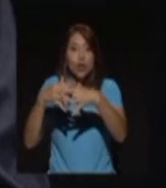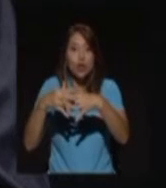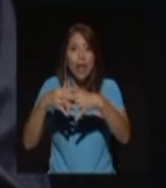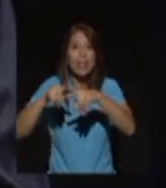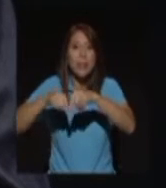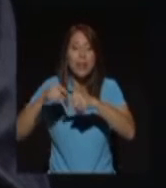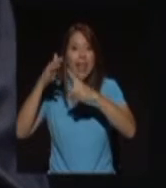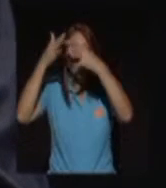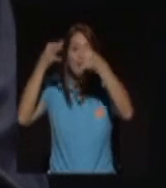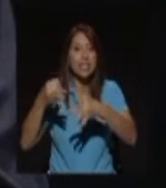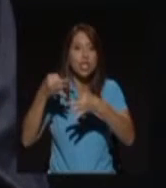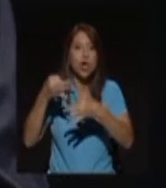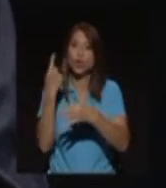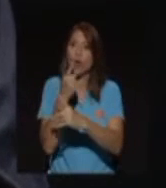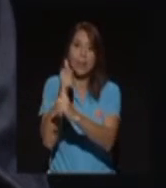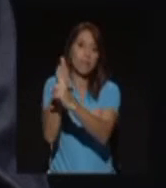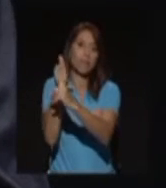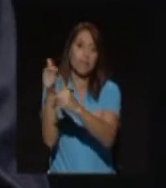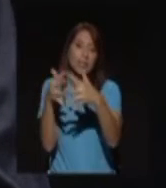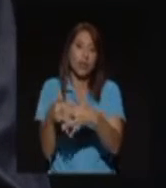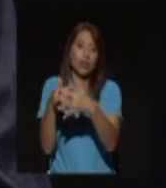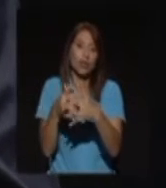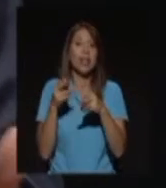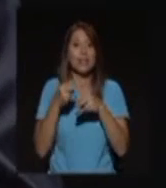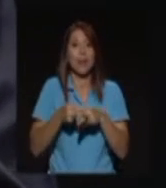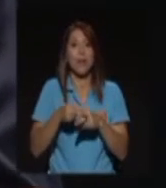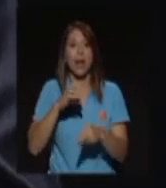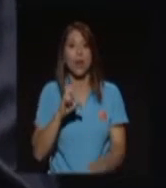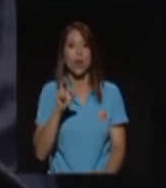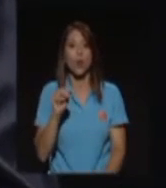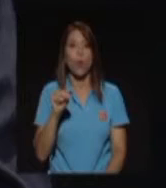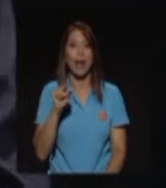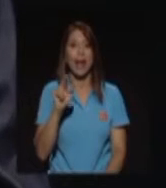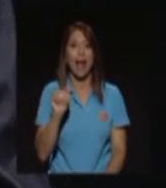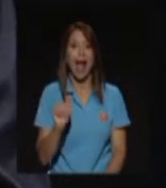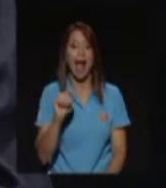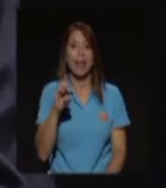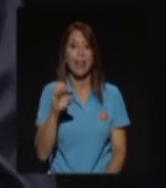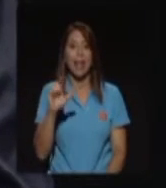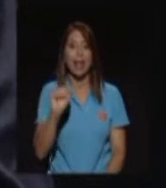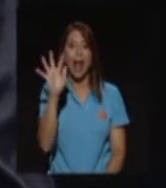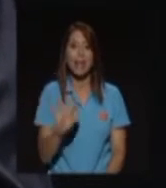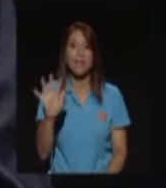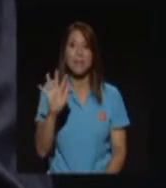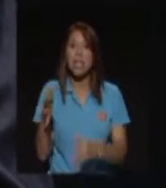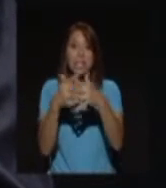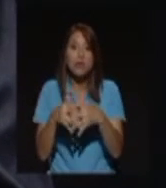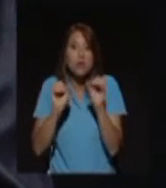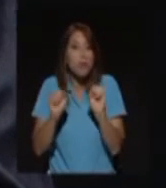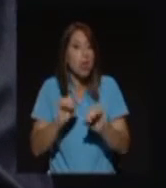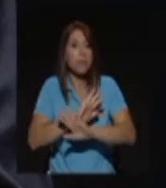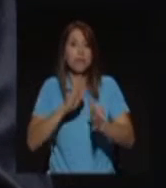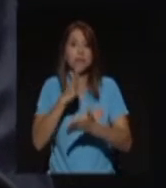era la cuenca del Caribe, que se llamaba, que eso los Estados Unidos lo podían quitar cuando quisieran. Ahora tenemos un tratado